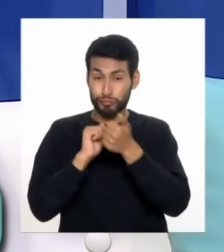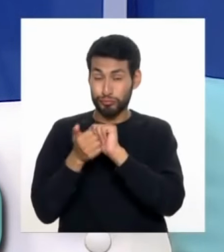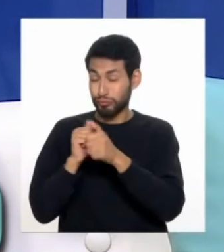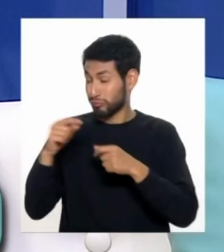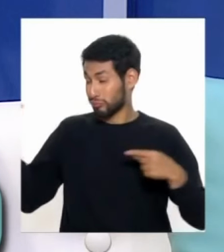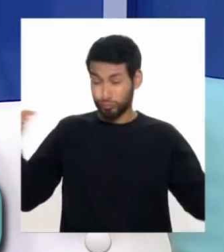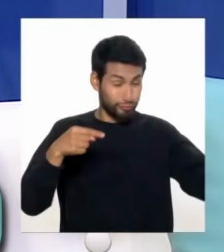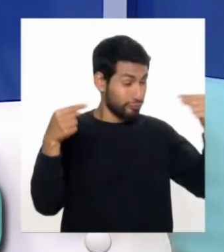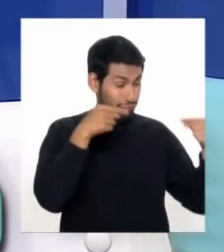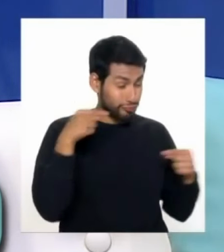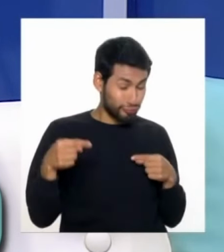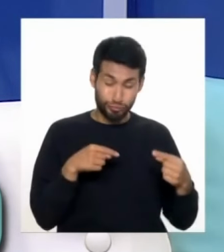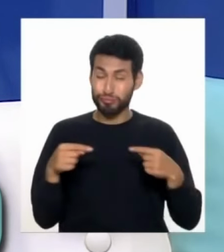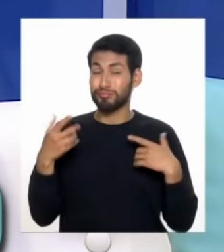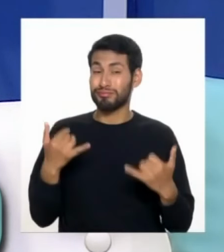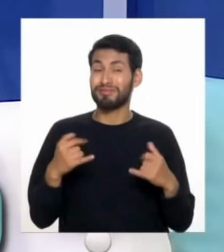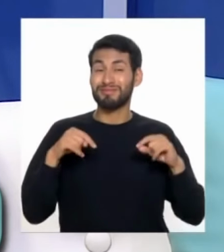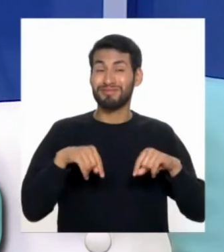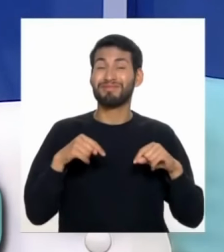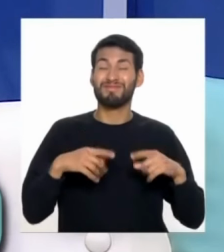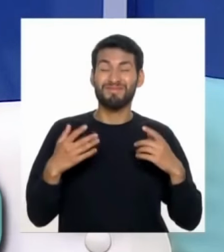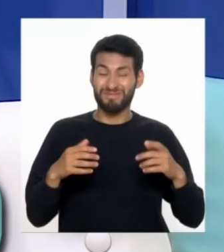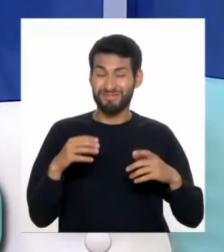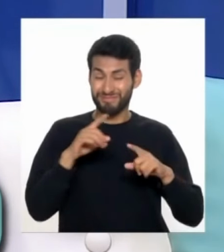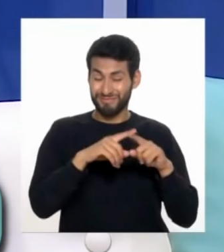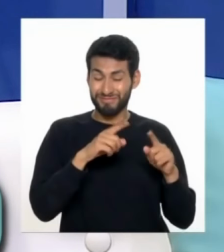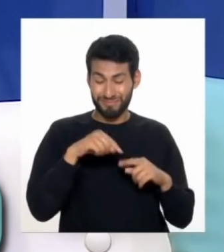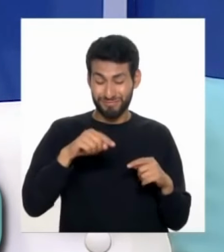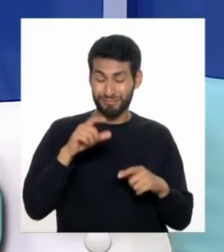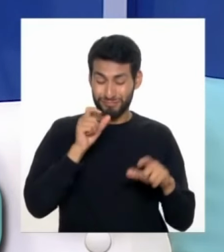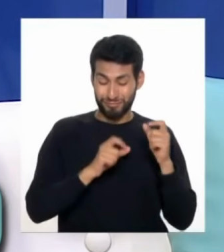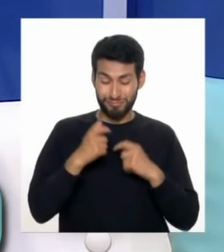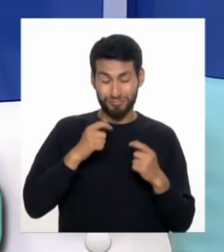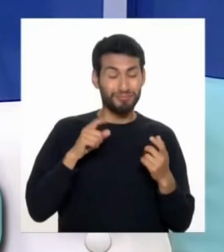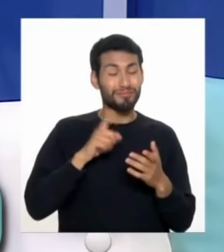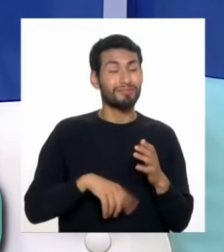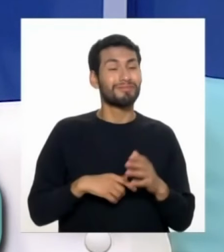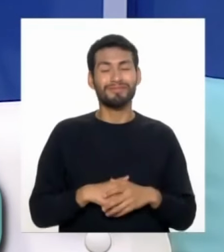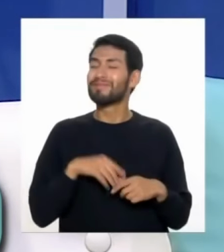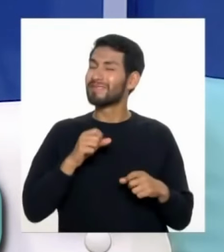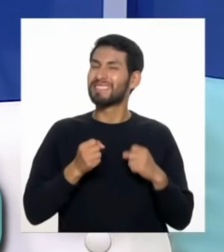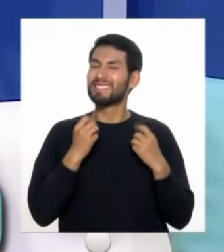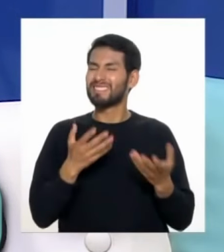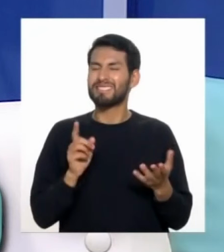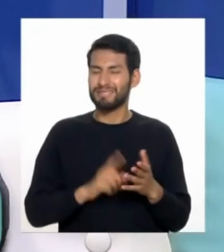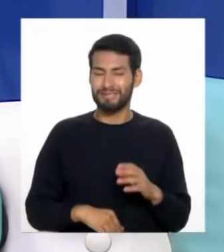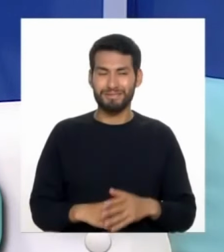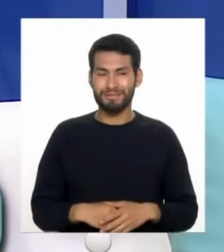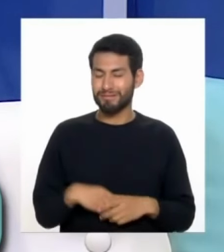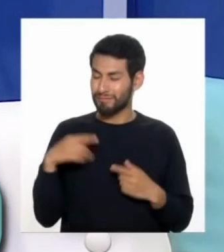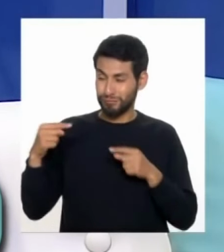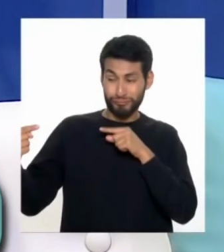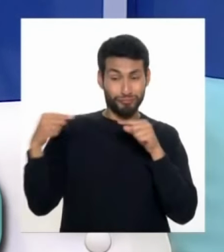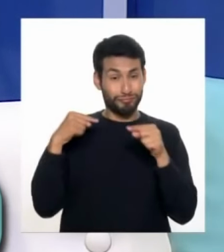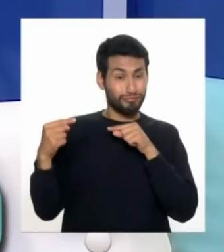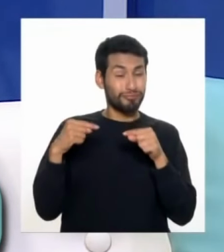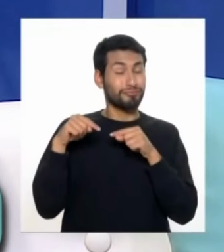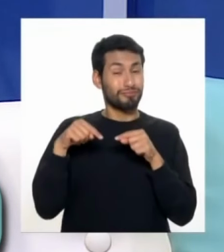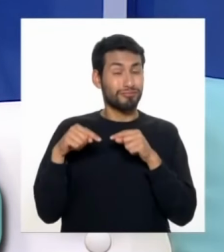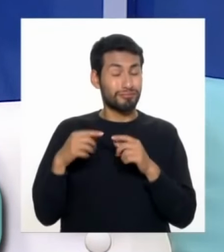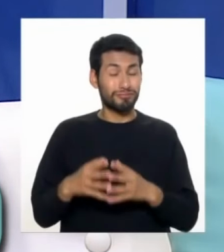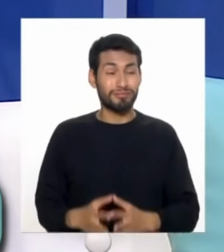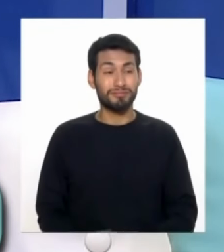¿no? Y también hay más acceso a las ofertas de parte de los usuarios, esto va a generar justamente de que haya esa competencia, mejores tarifas,